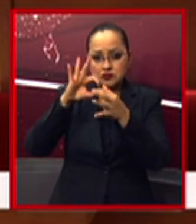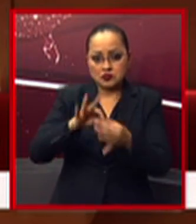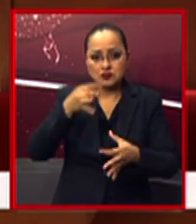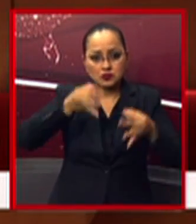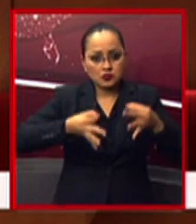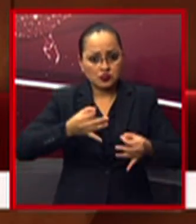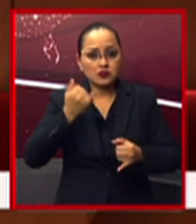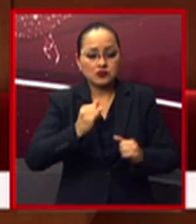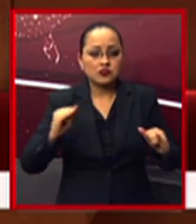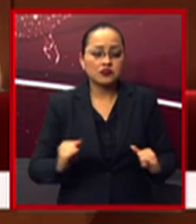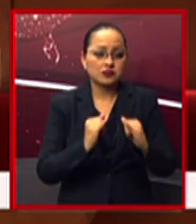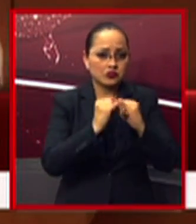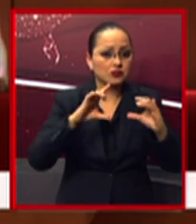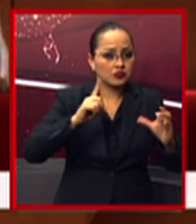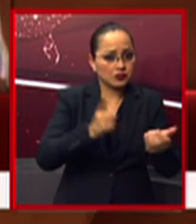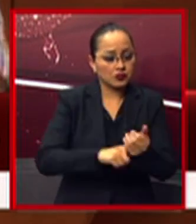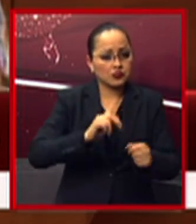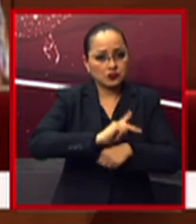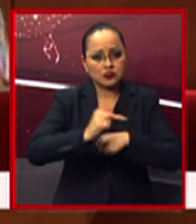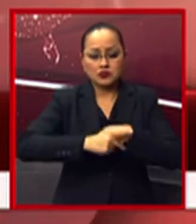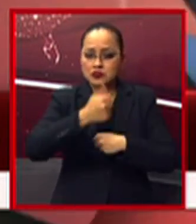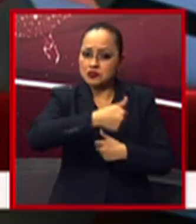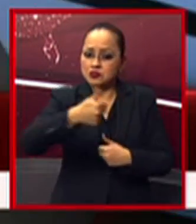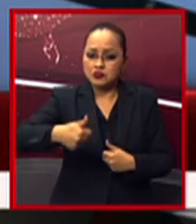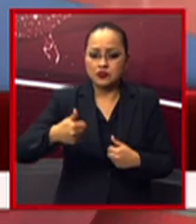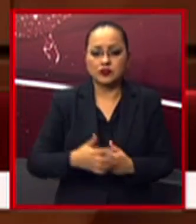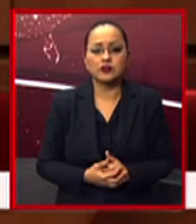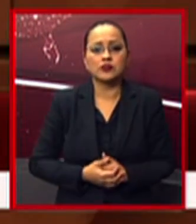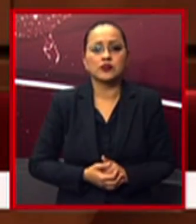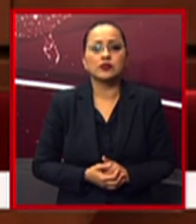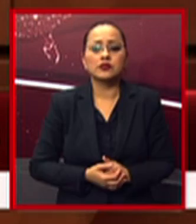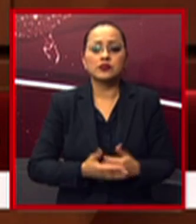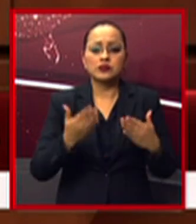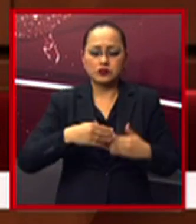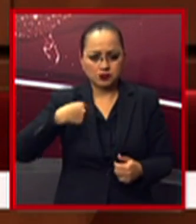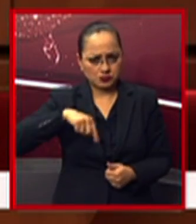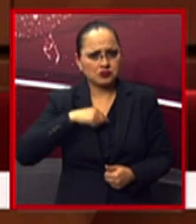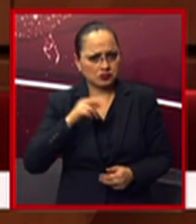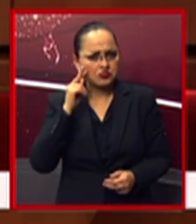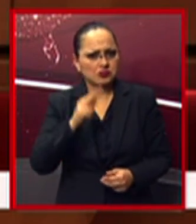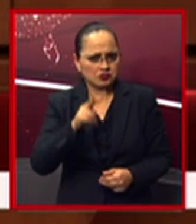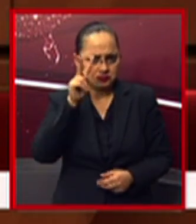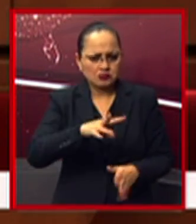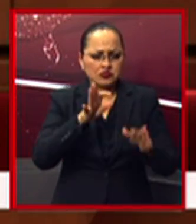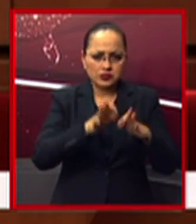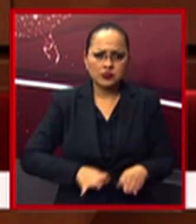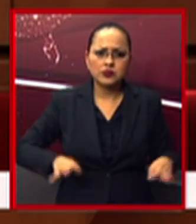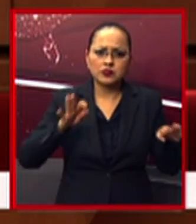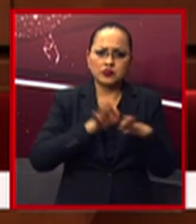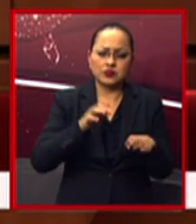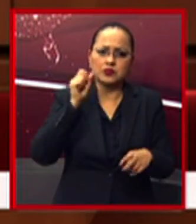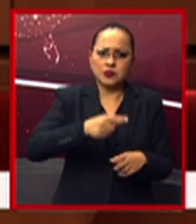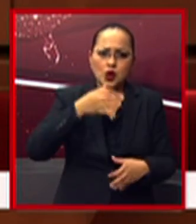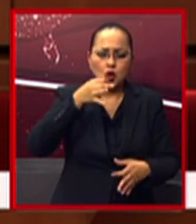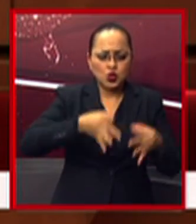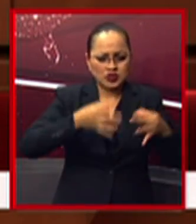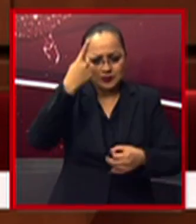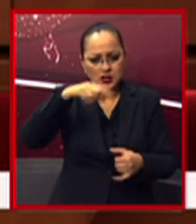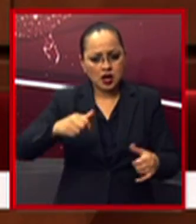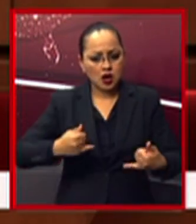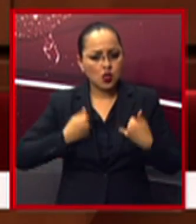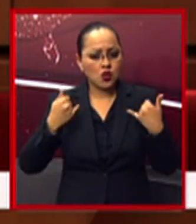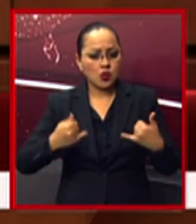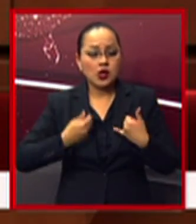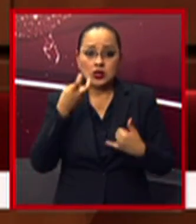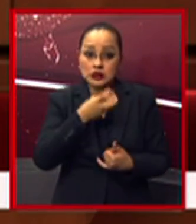jurídicos e institucionales de cada lugar. Vemos la necesidad de transformar a la justicia para adolescentes